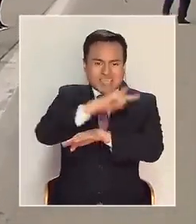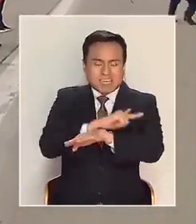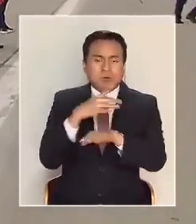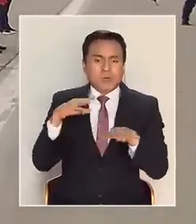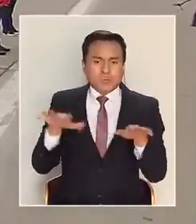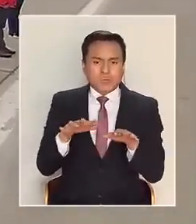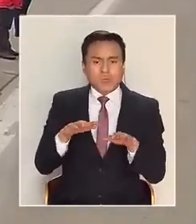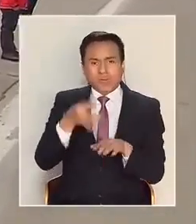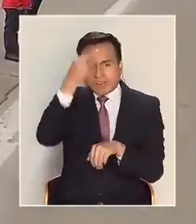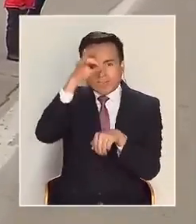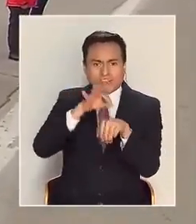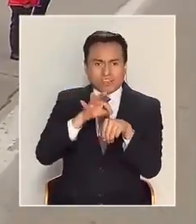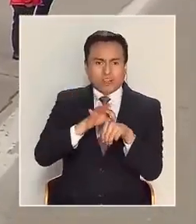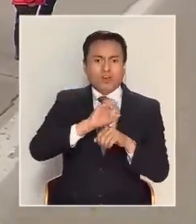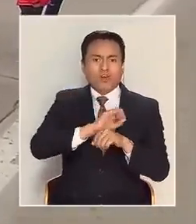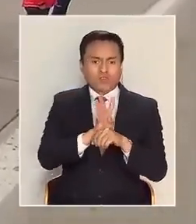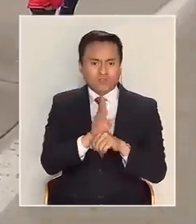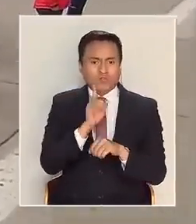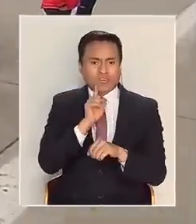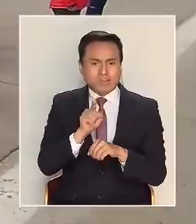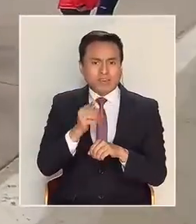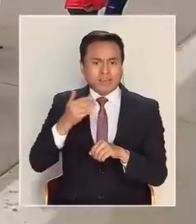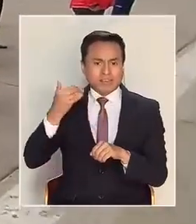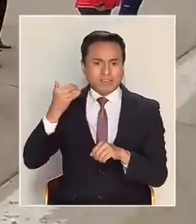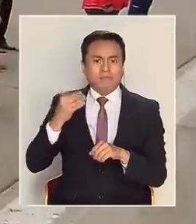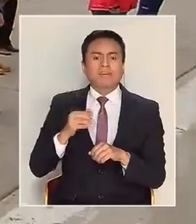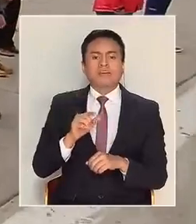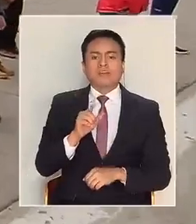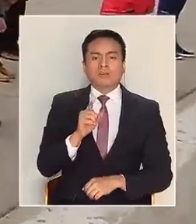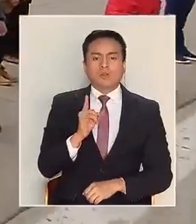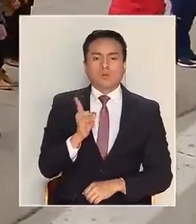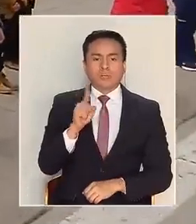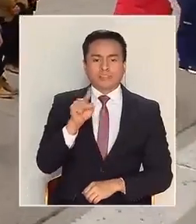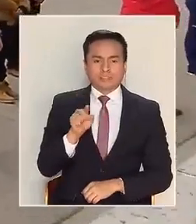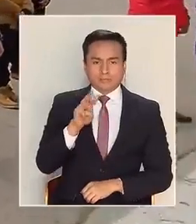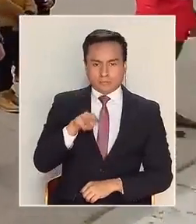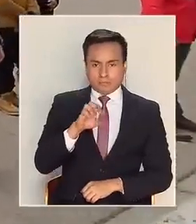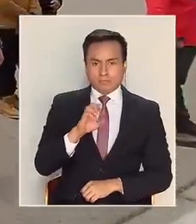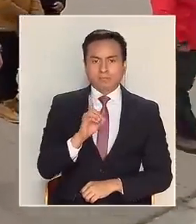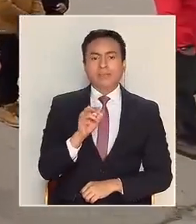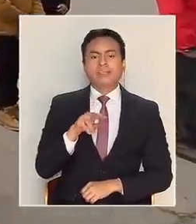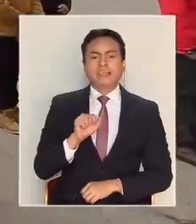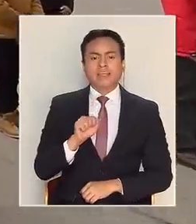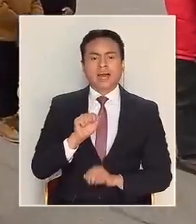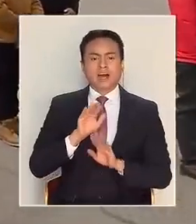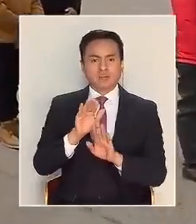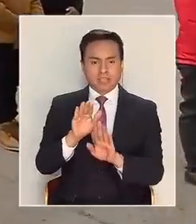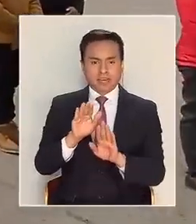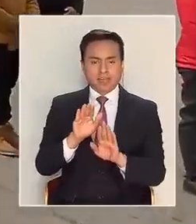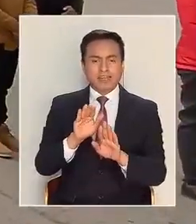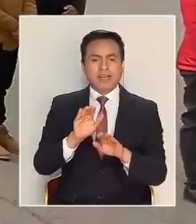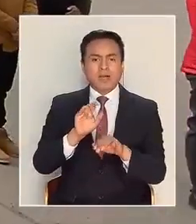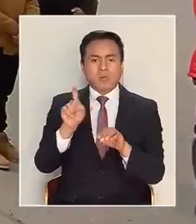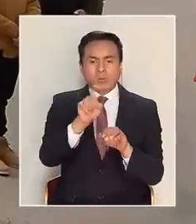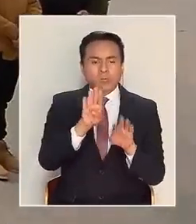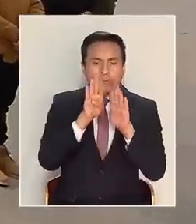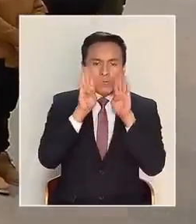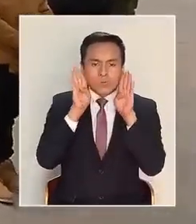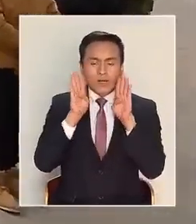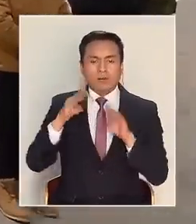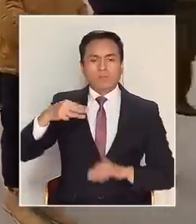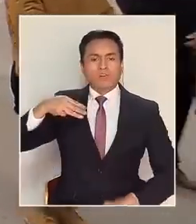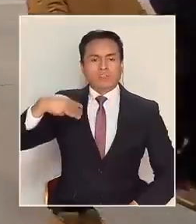altamente infecciosos de COVID-19. Luis Medina Espinosa, auxiliar de sanitización de